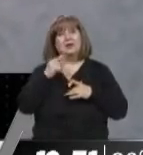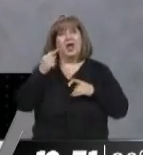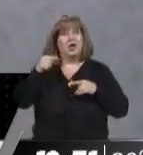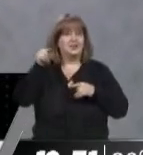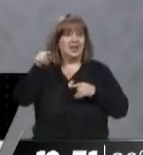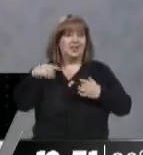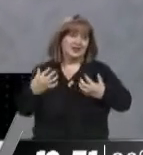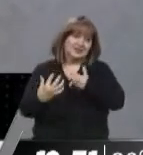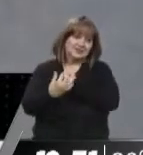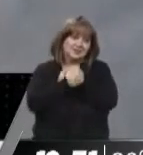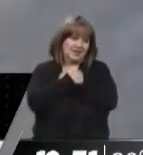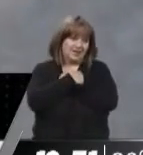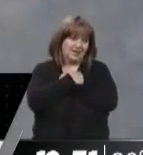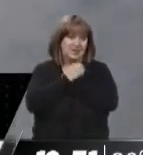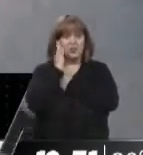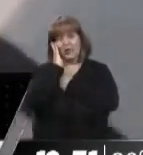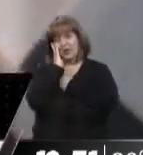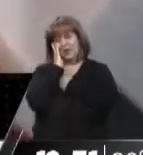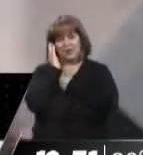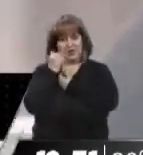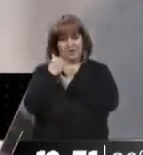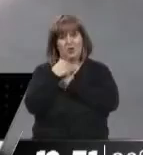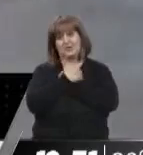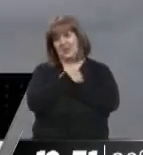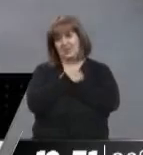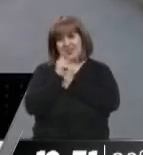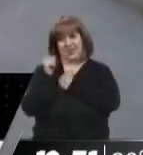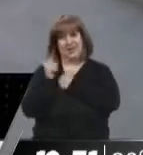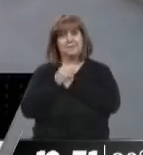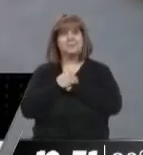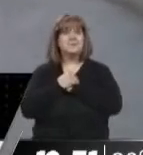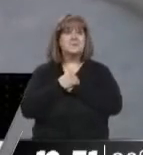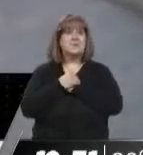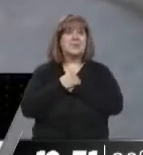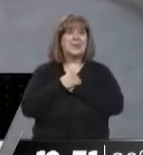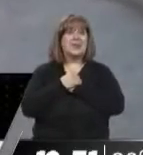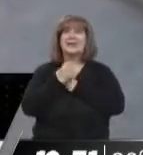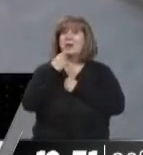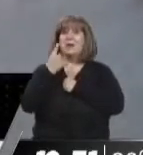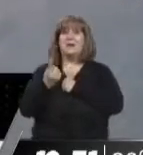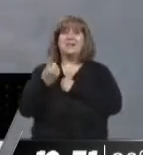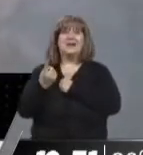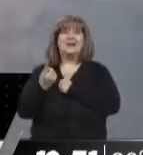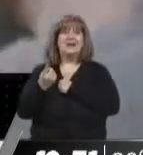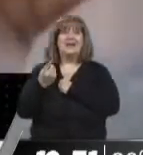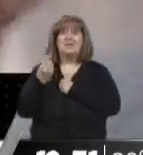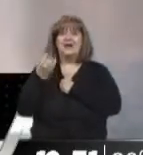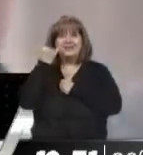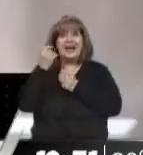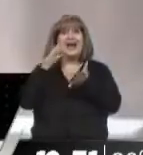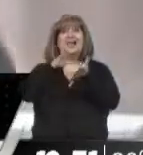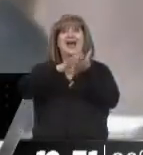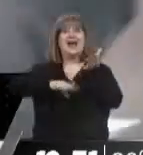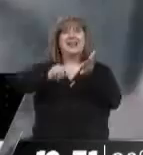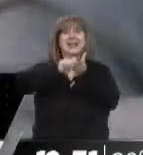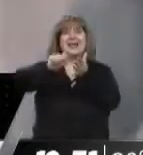Digo, ¿tenés carta o algo de aquella época? Vos sabés que el bebé Contemponi anduvo atrás de esas cartas. Caramba,